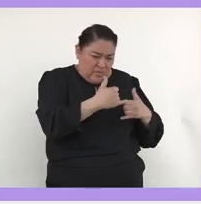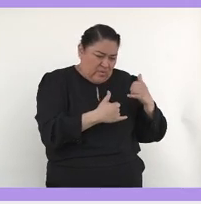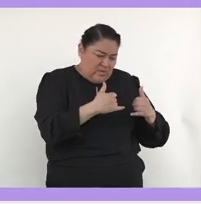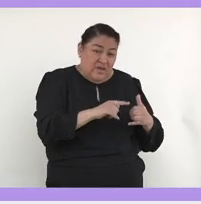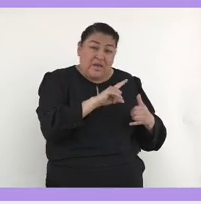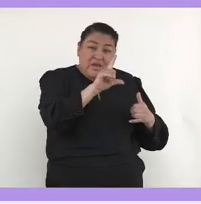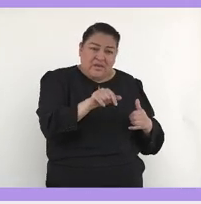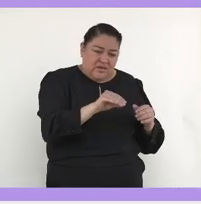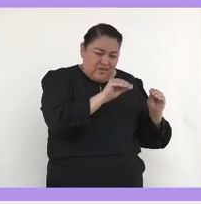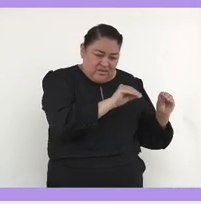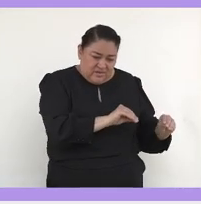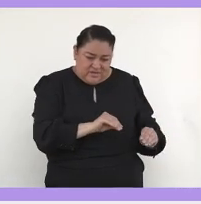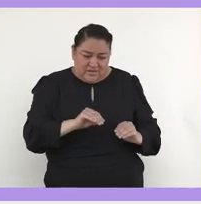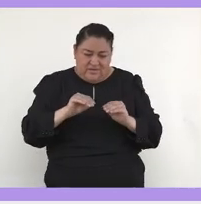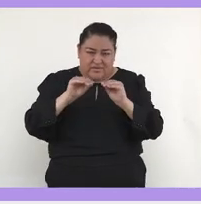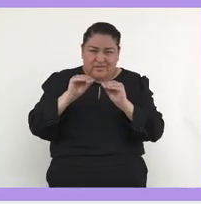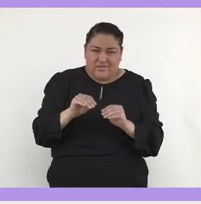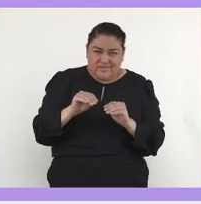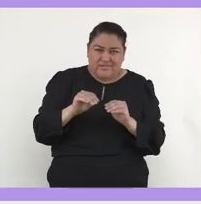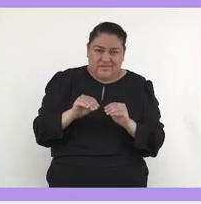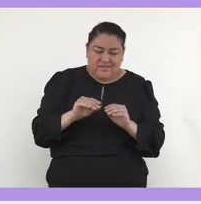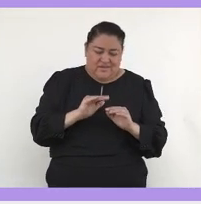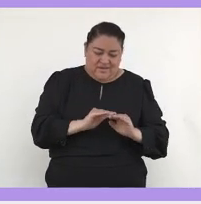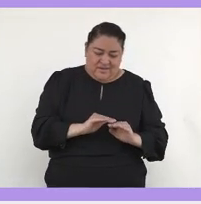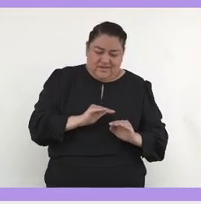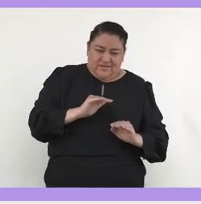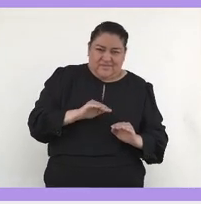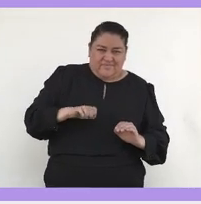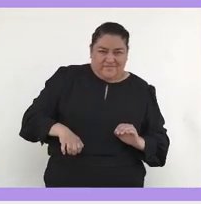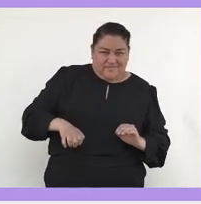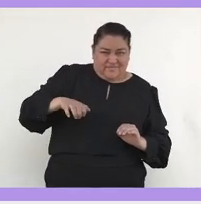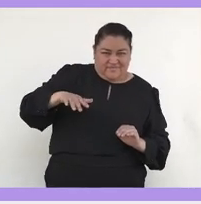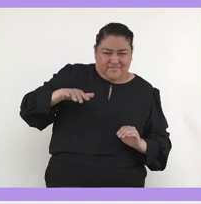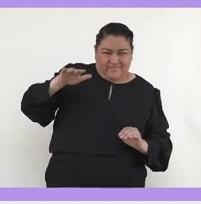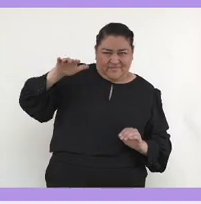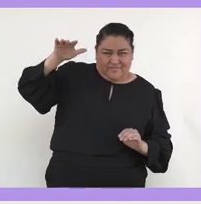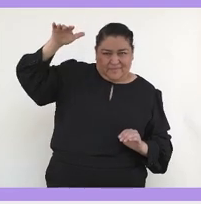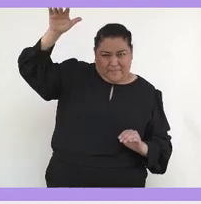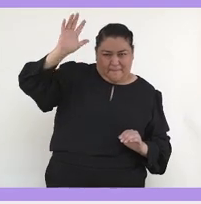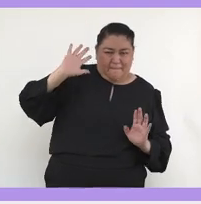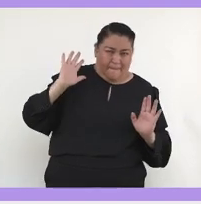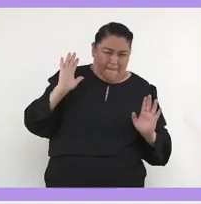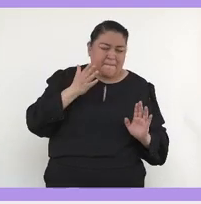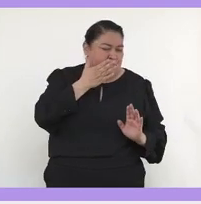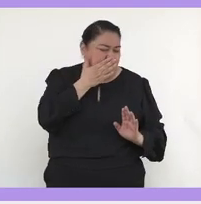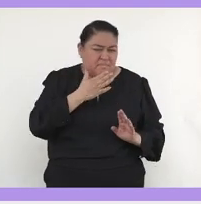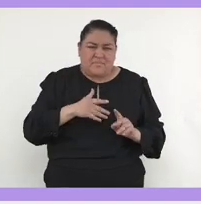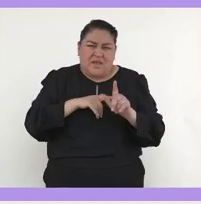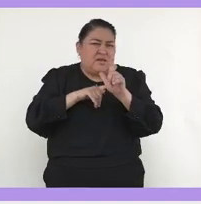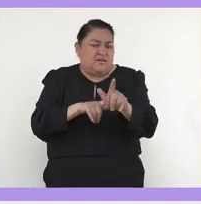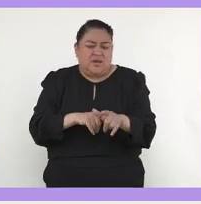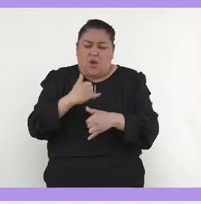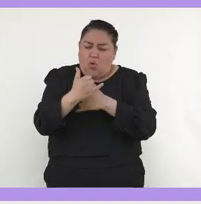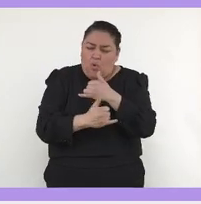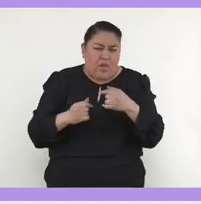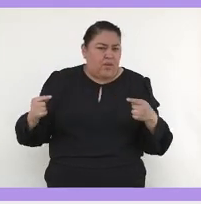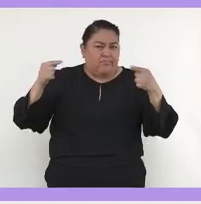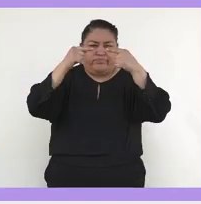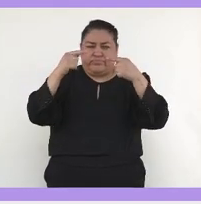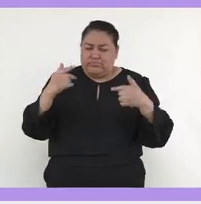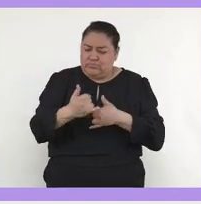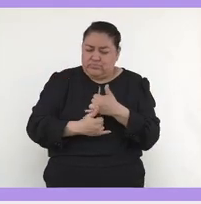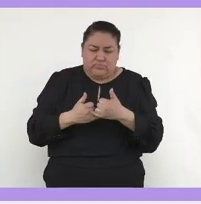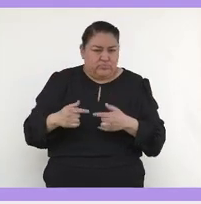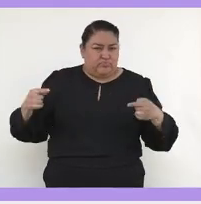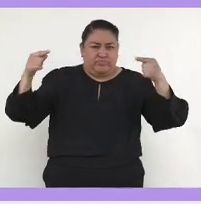proyectos que no se caigan que tengan altibajos tendrán temporadas mejores temporadas peores pero que esa base haga